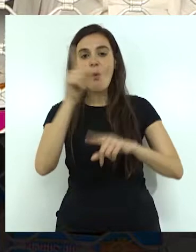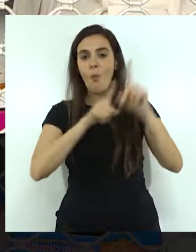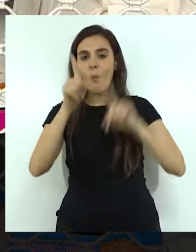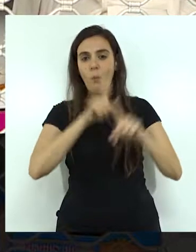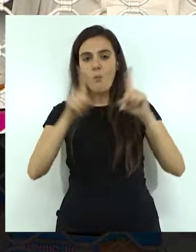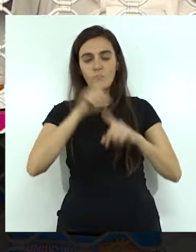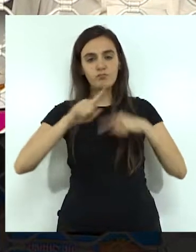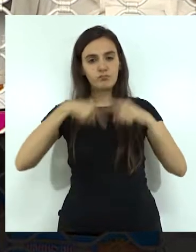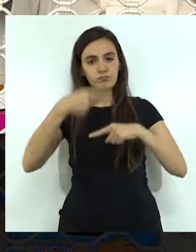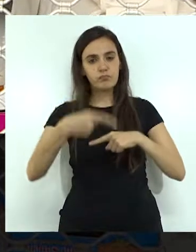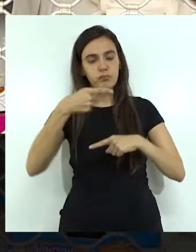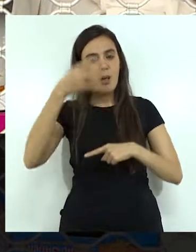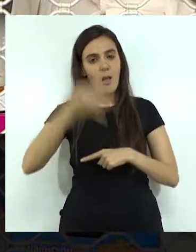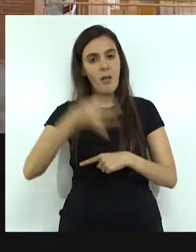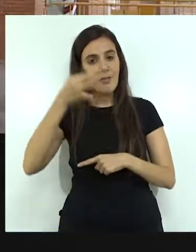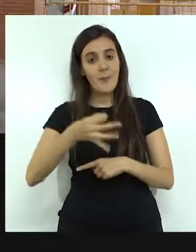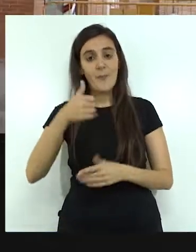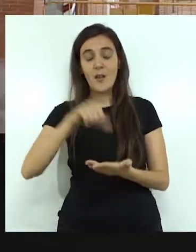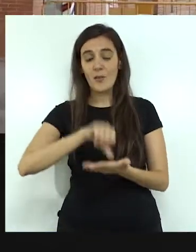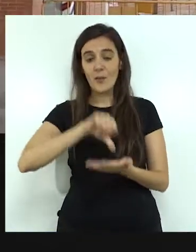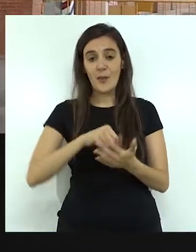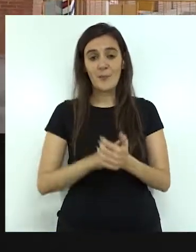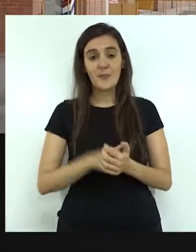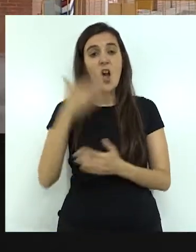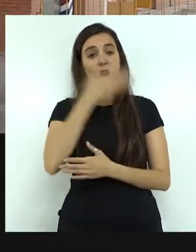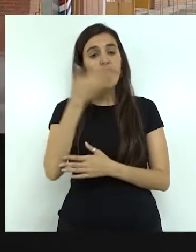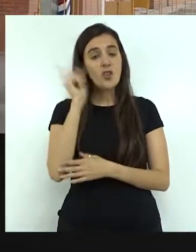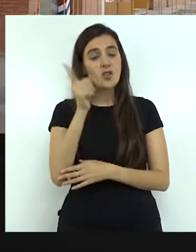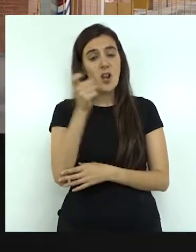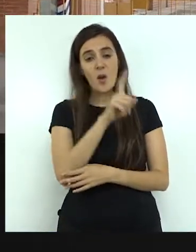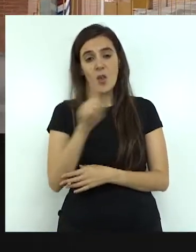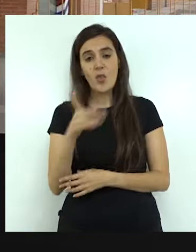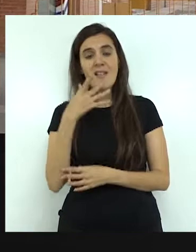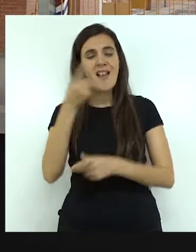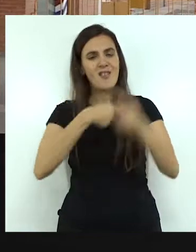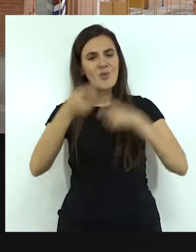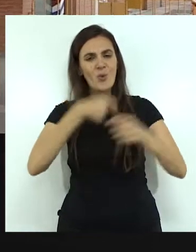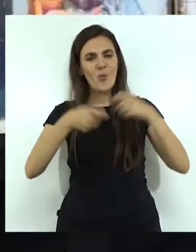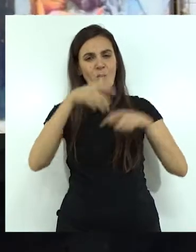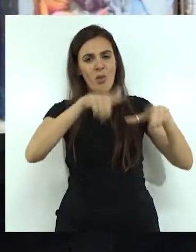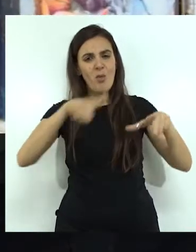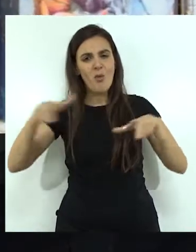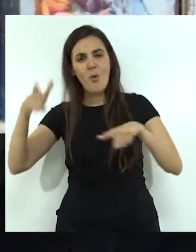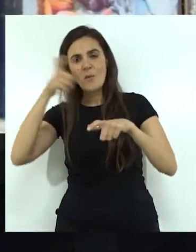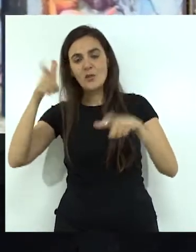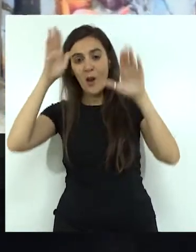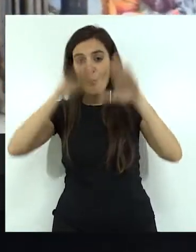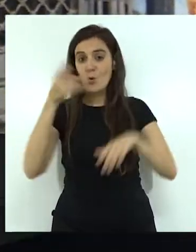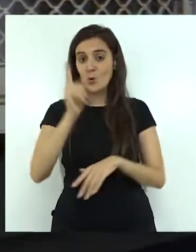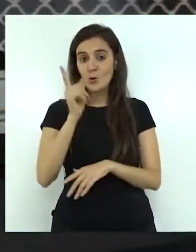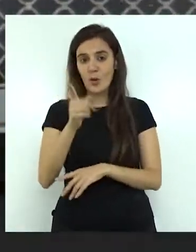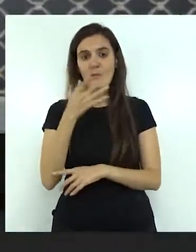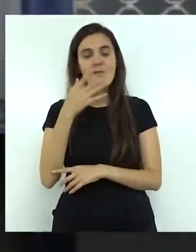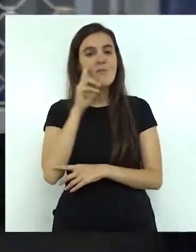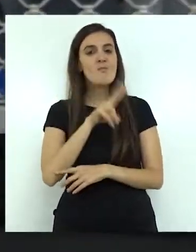del devenir de la ciudad no sólo en los colegios sino sobre todo en los negocios regentados por los ullmann es sólo hay que acudir al